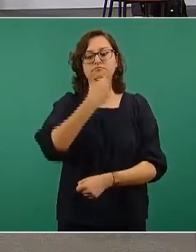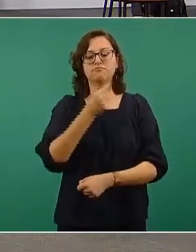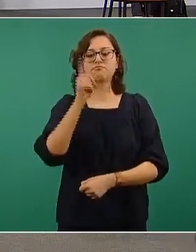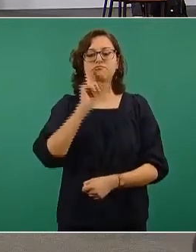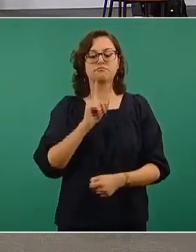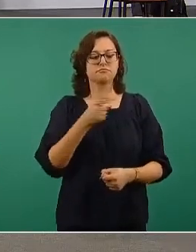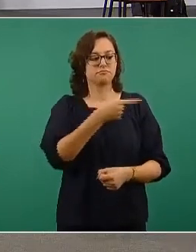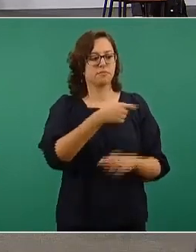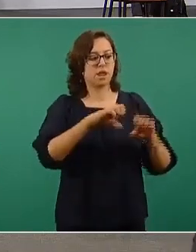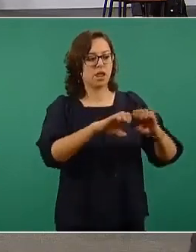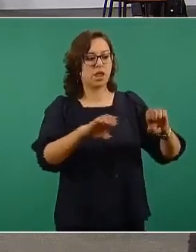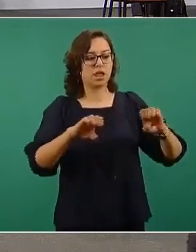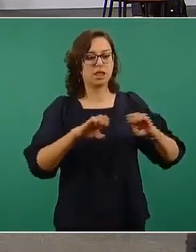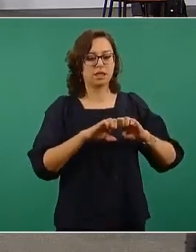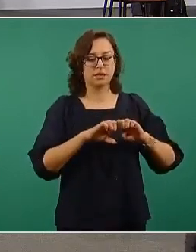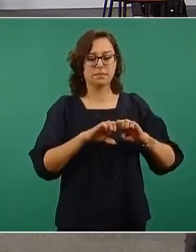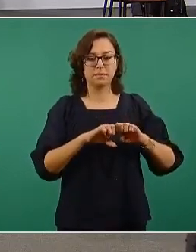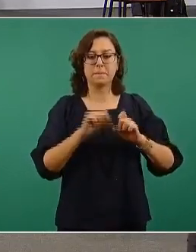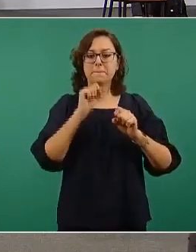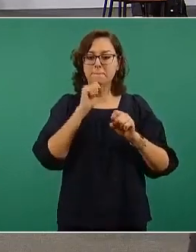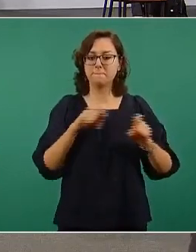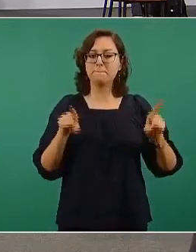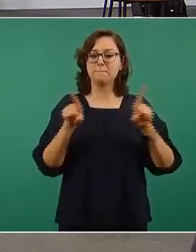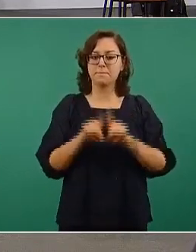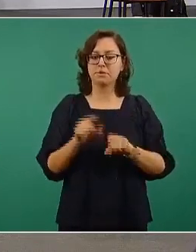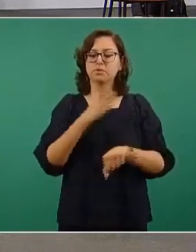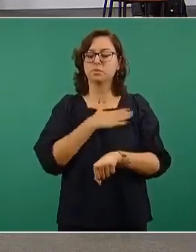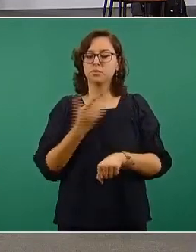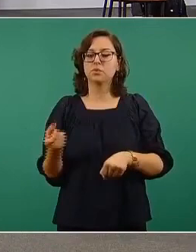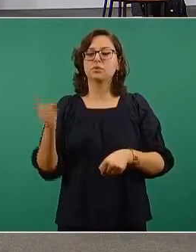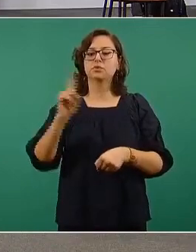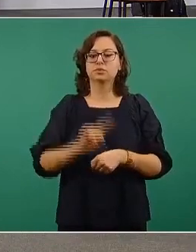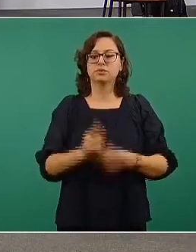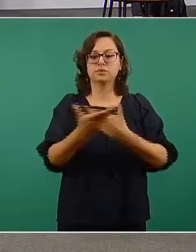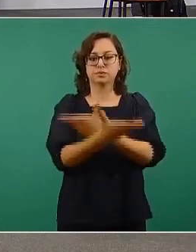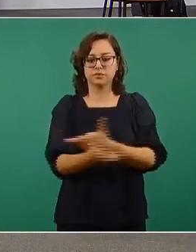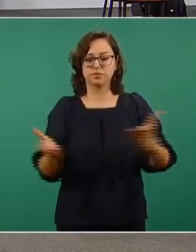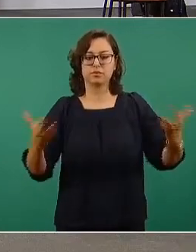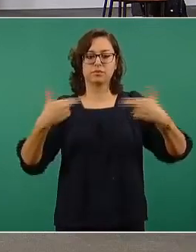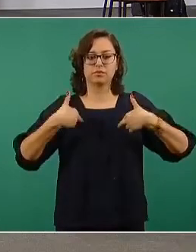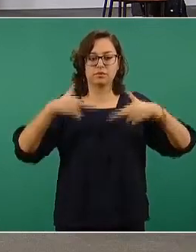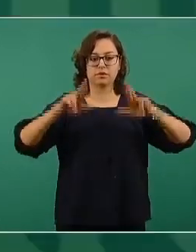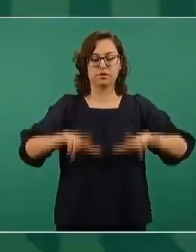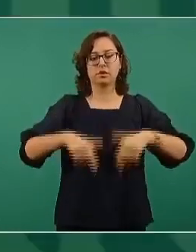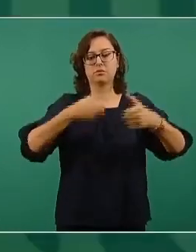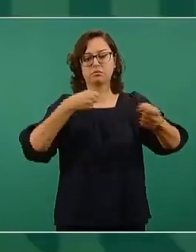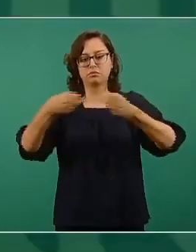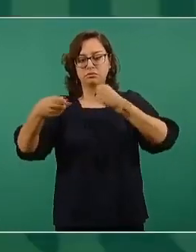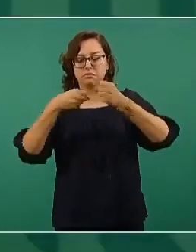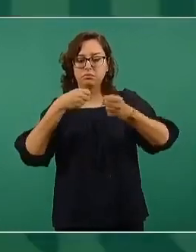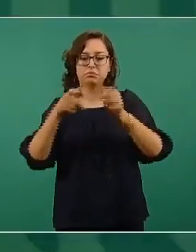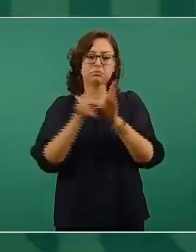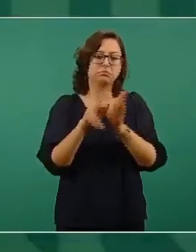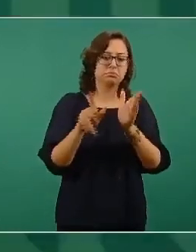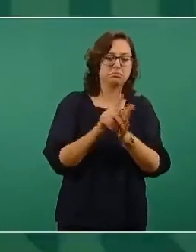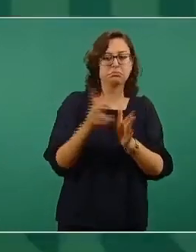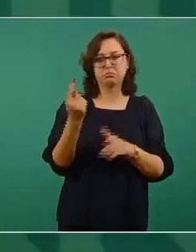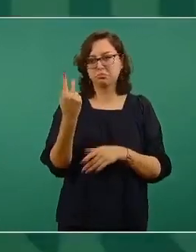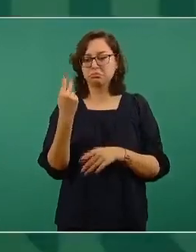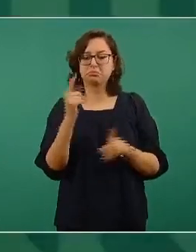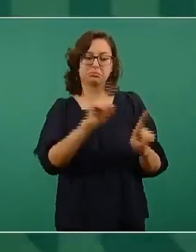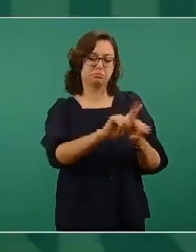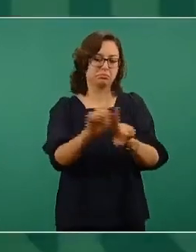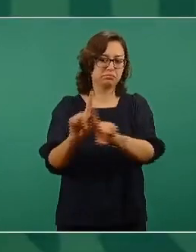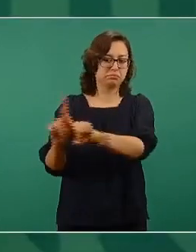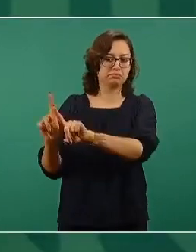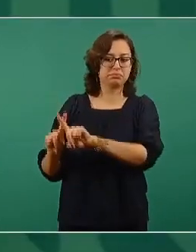del gabinete, así como buenos días a los representantes de los medios de comunicación. El día de